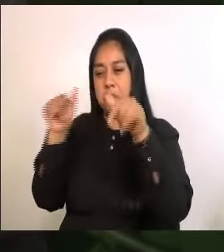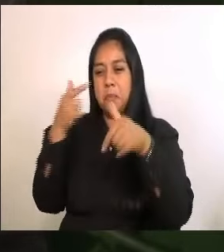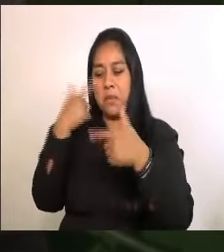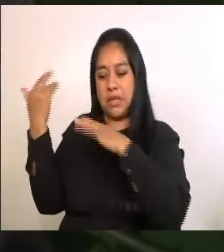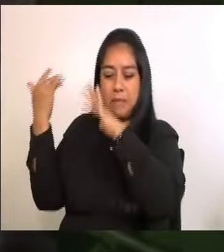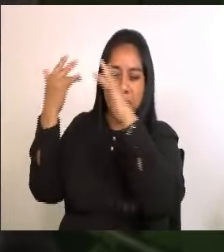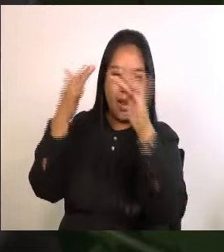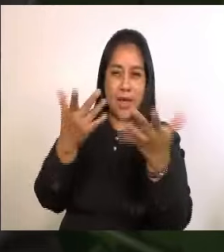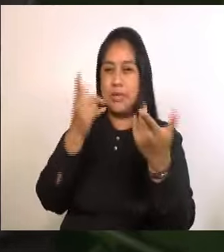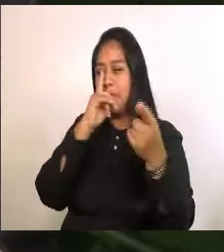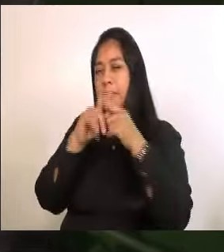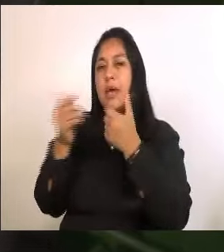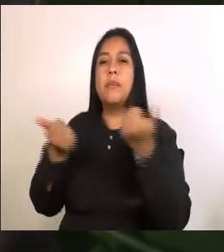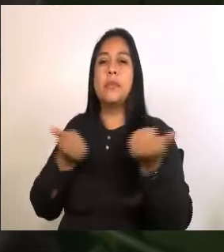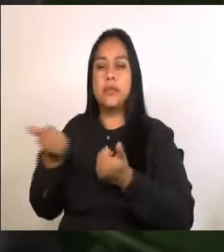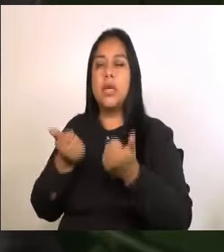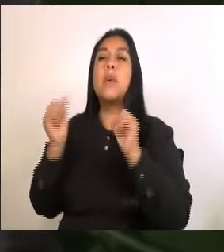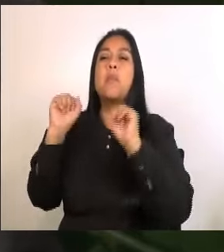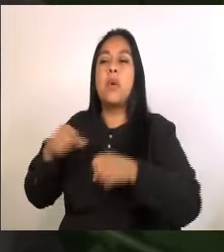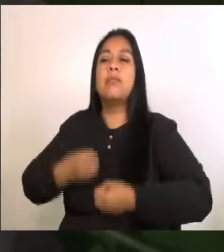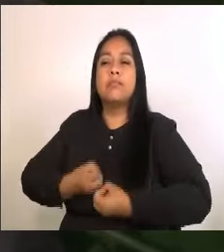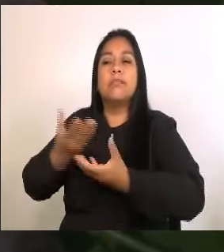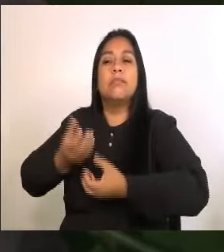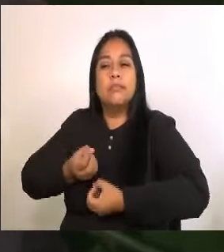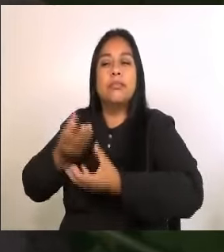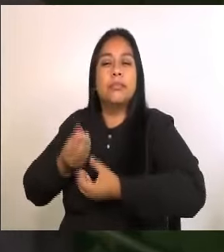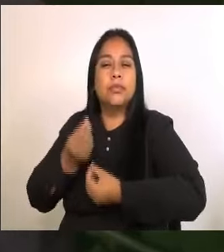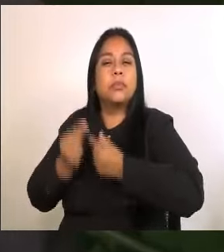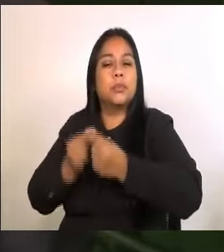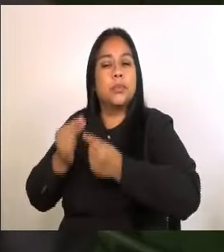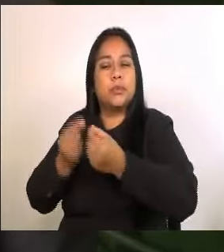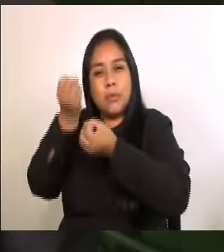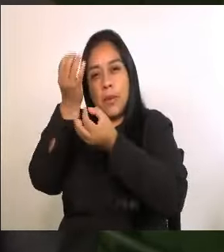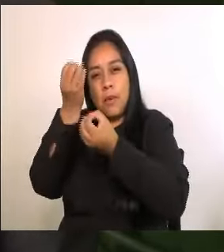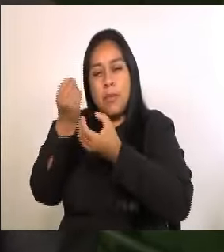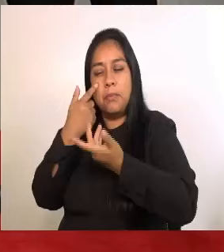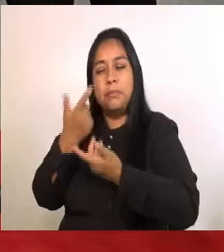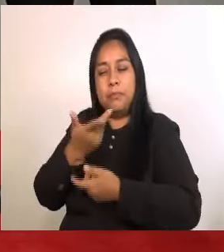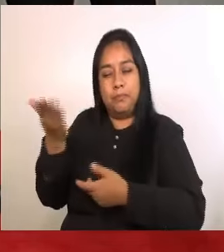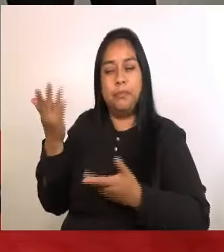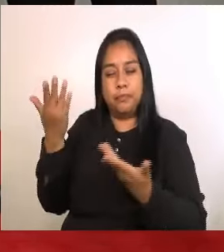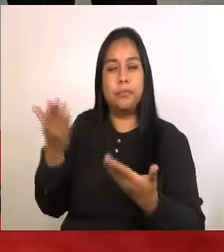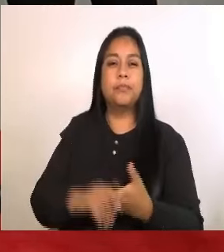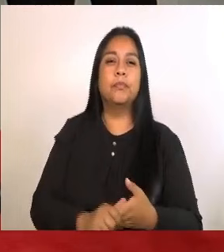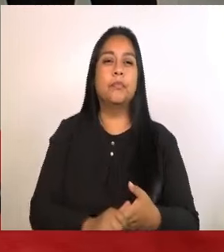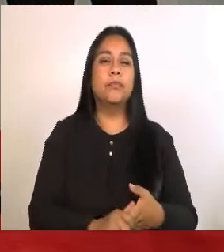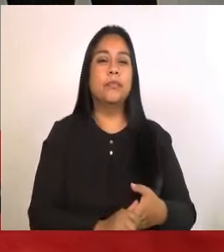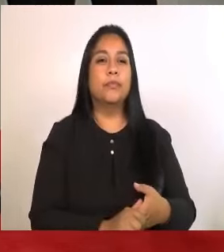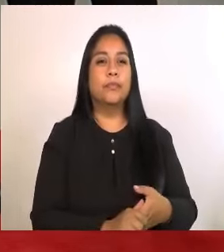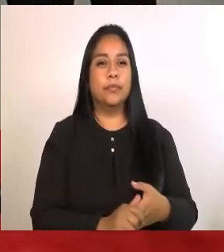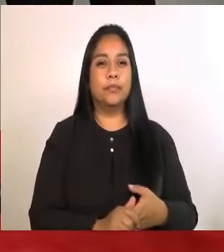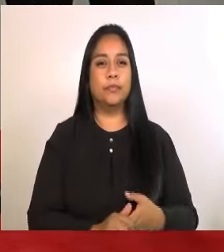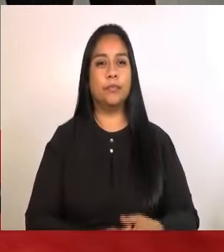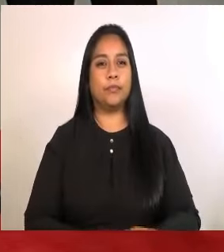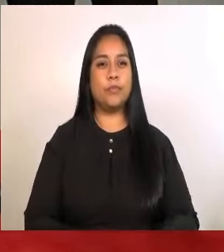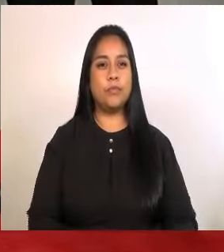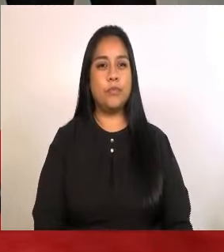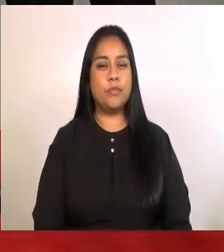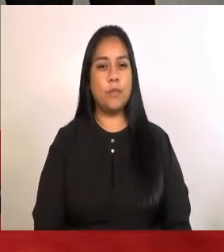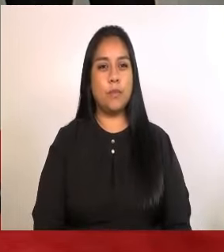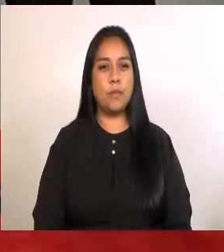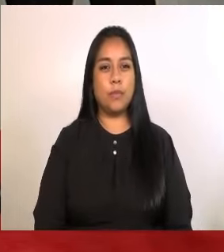migratorias, administrativas, podemos ir compartiendo más información con ustedes. Gracias por su amable respuesta, señor canciller. Continuamos con Verónica Cáceres,